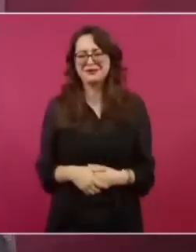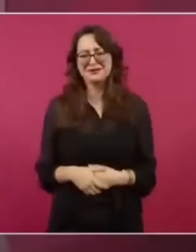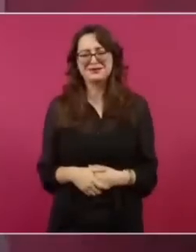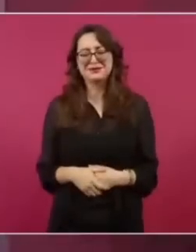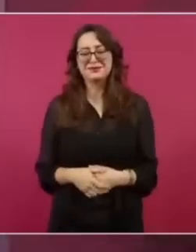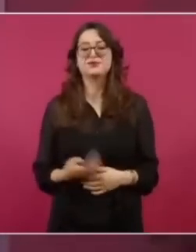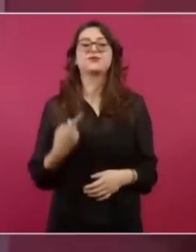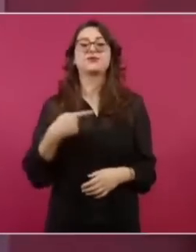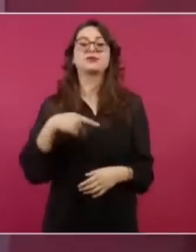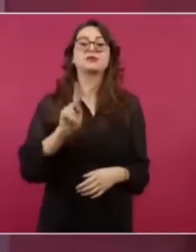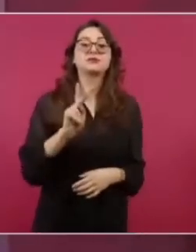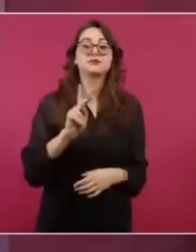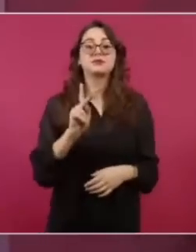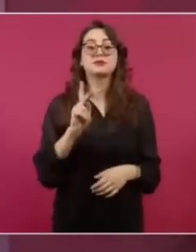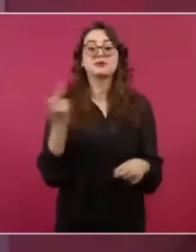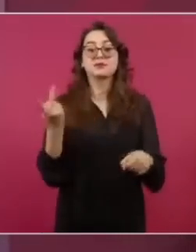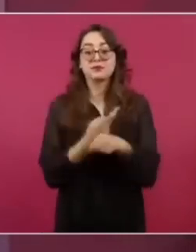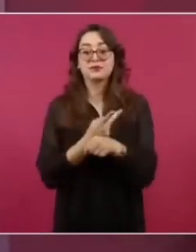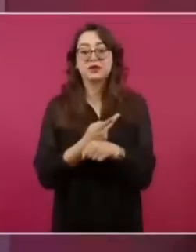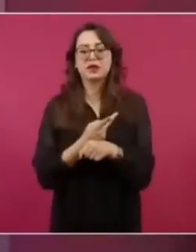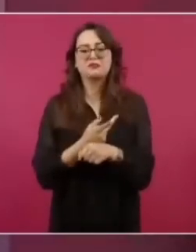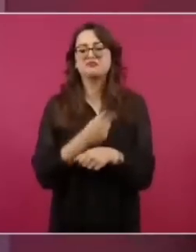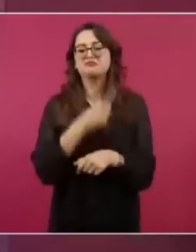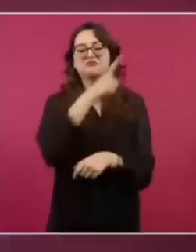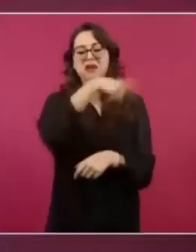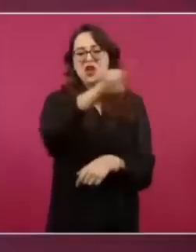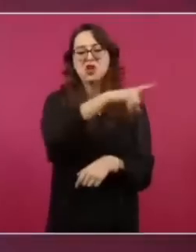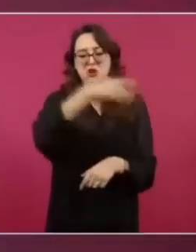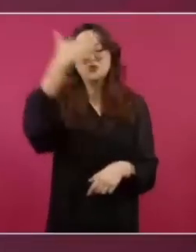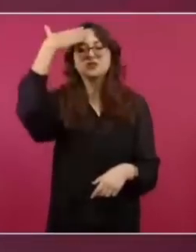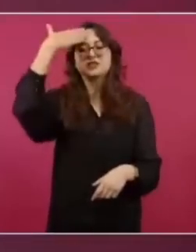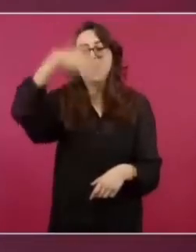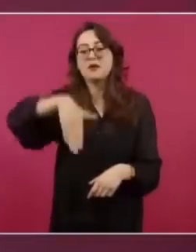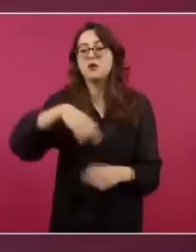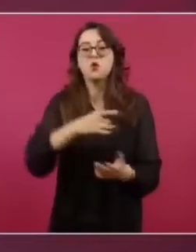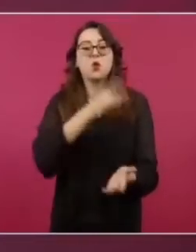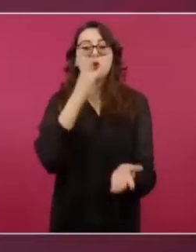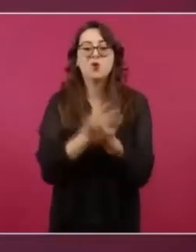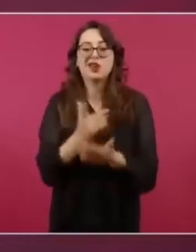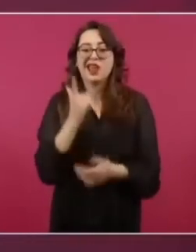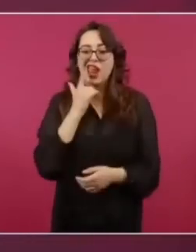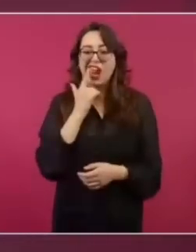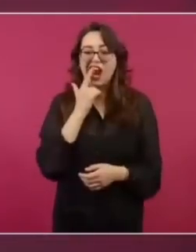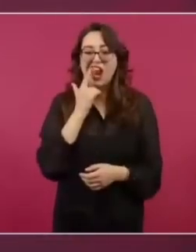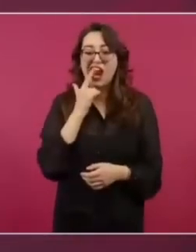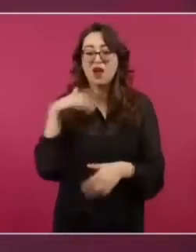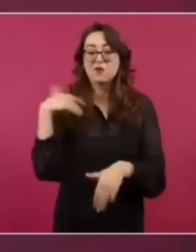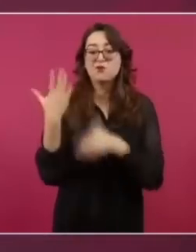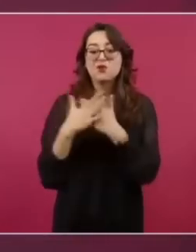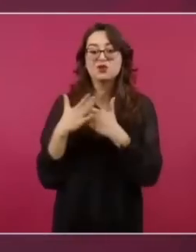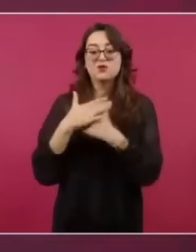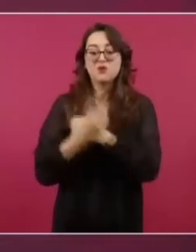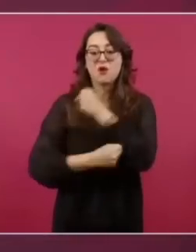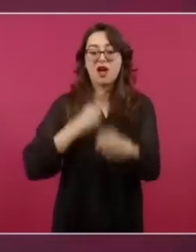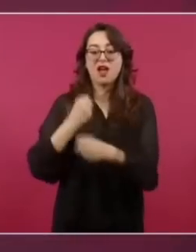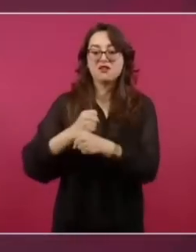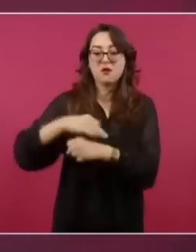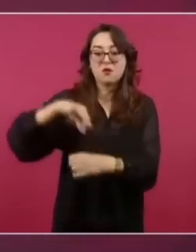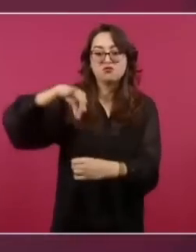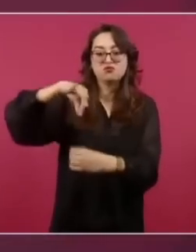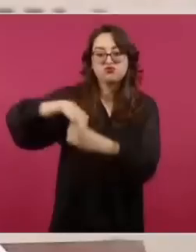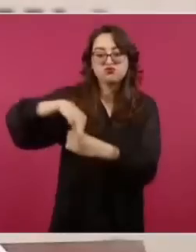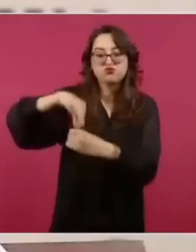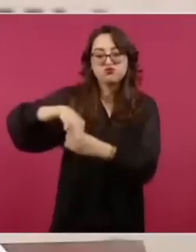Pero esto está organizado porque el año que entra y elecciones Entonces qué es el cemento de Estas ideas que